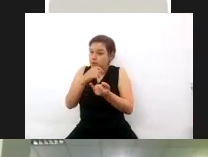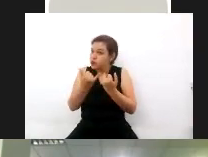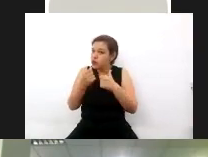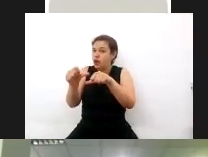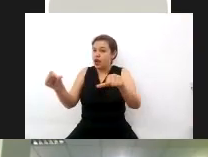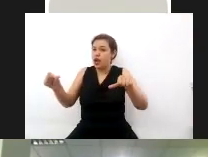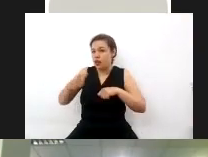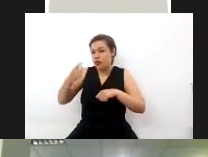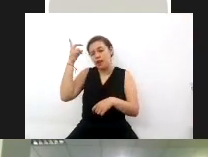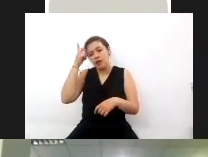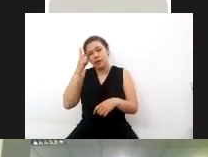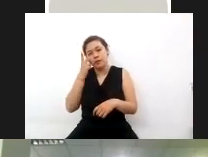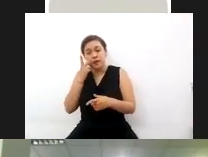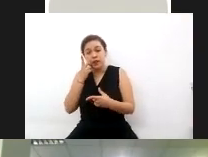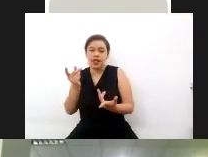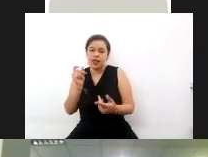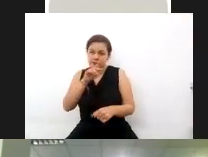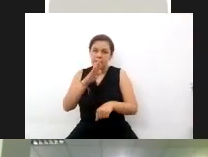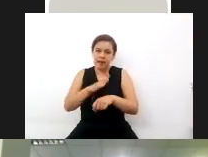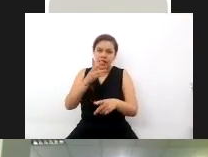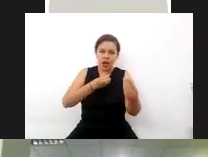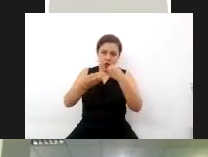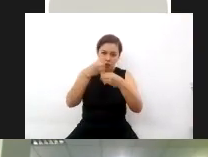maneja alimentos. Entonces tiene que ser